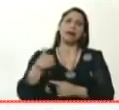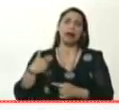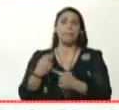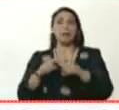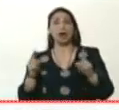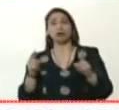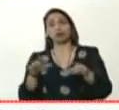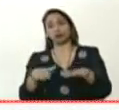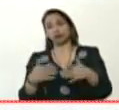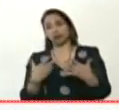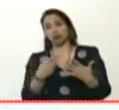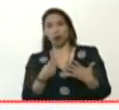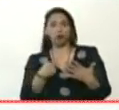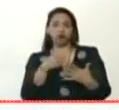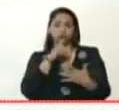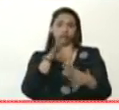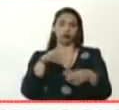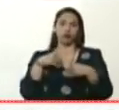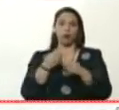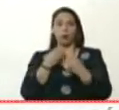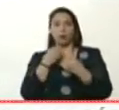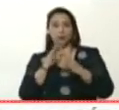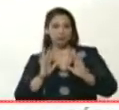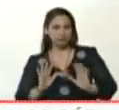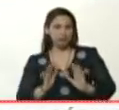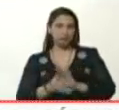bueno, fíjate.